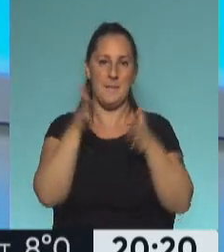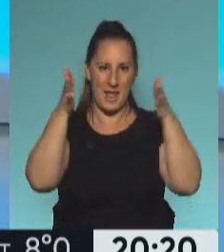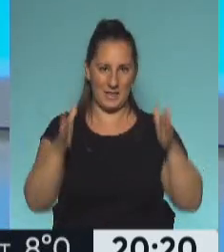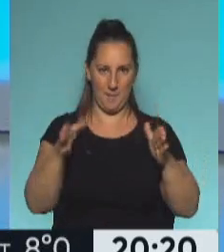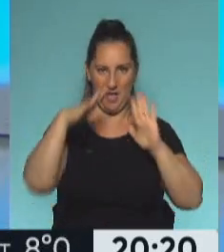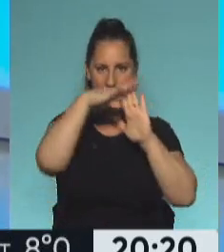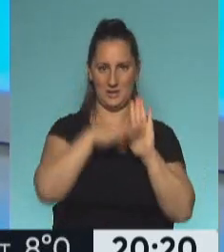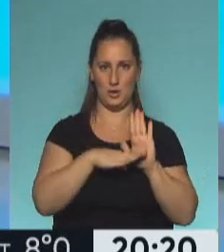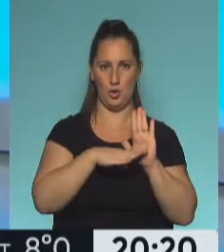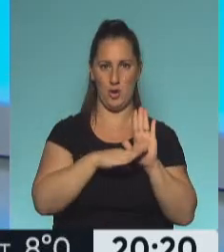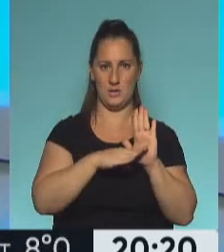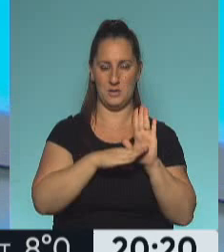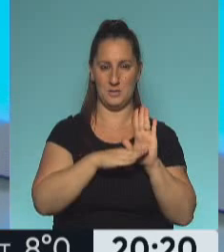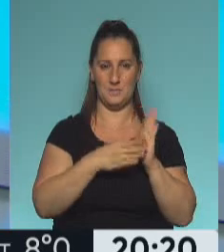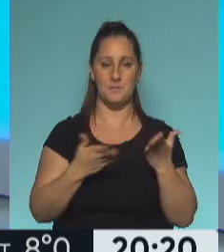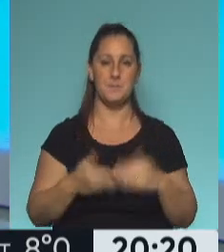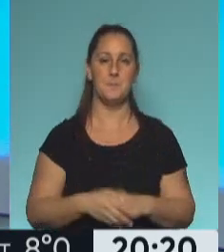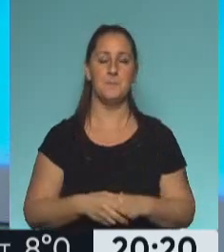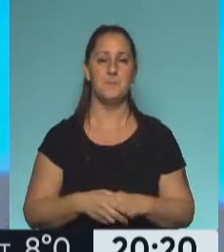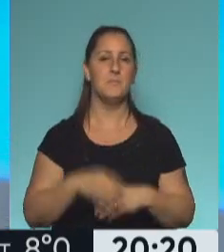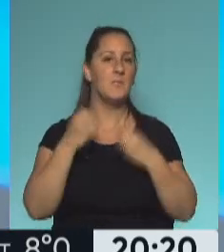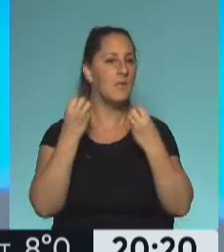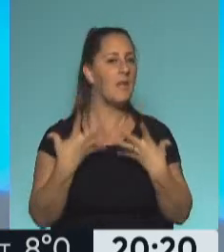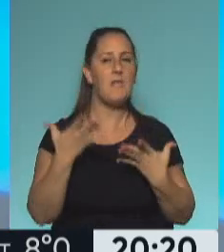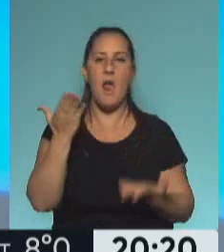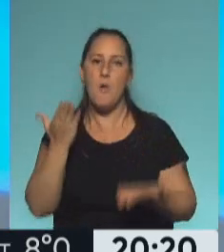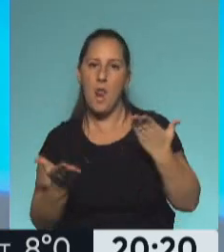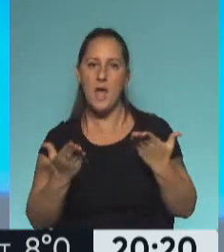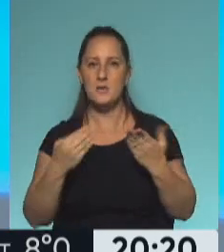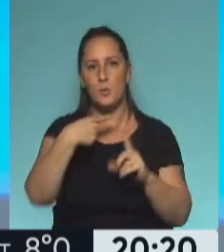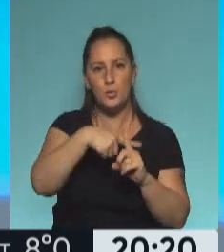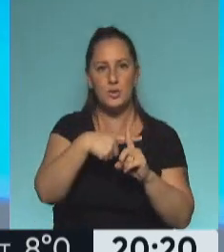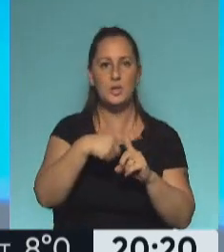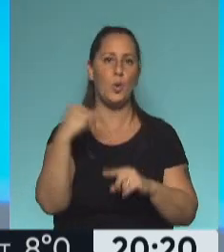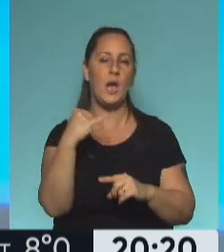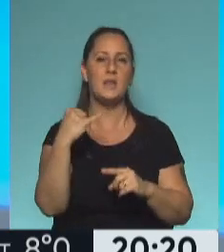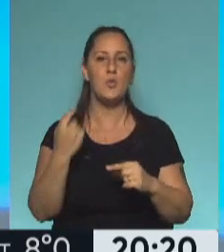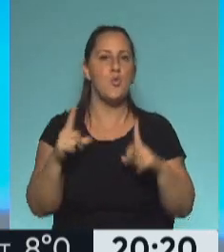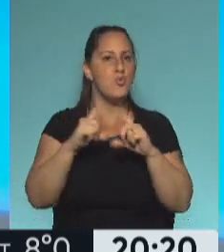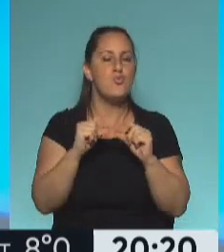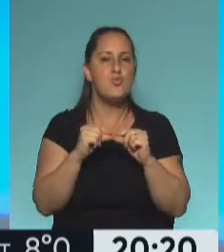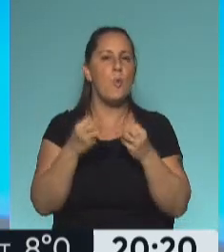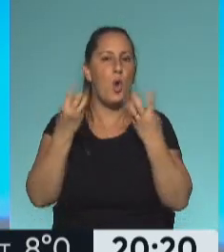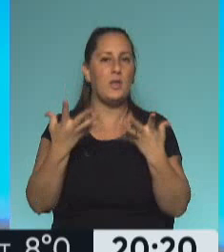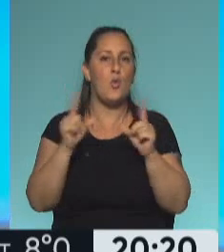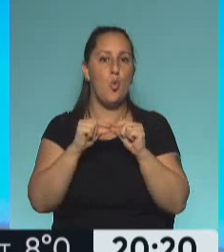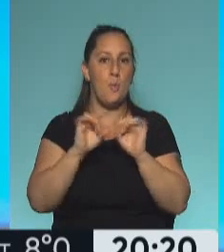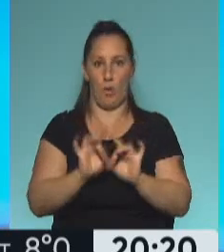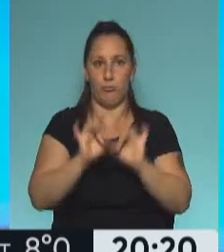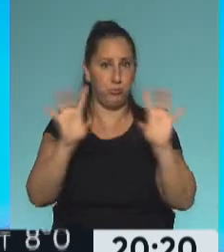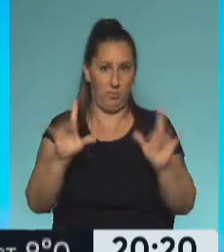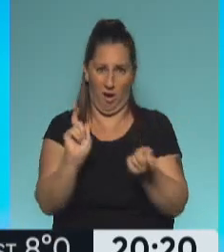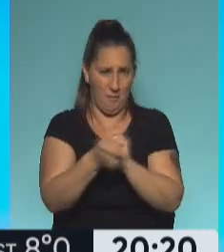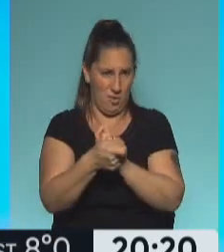menos, y no sé si habrá un balance, qué balance se puede hacer. En números por ahora de infectados no ha cambiado nada,